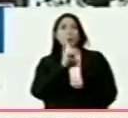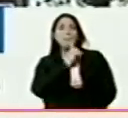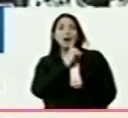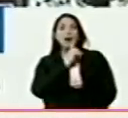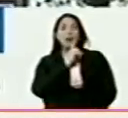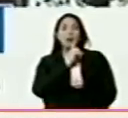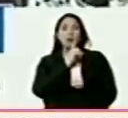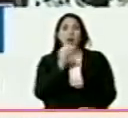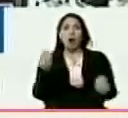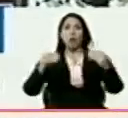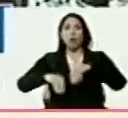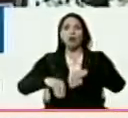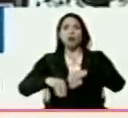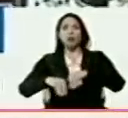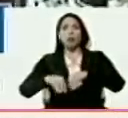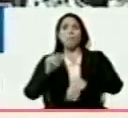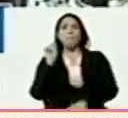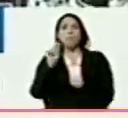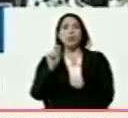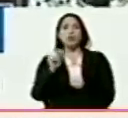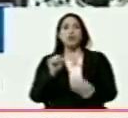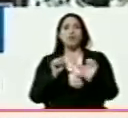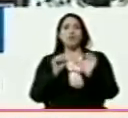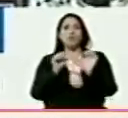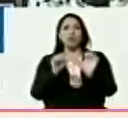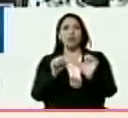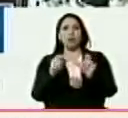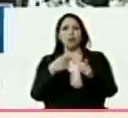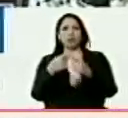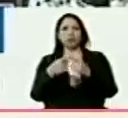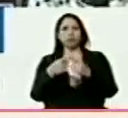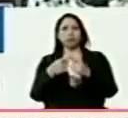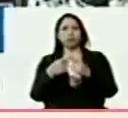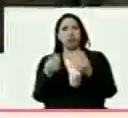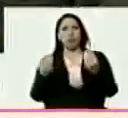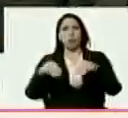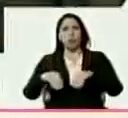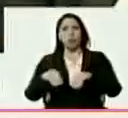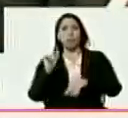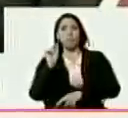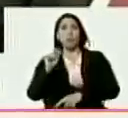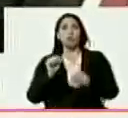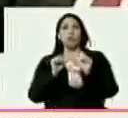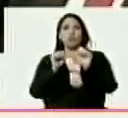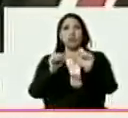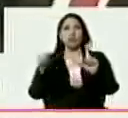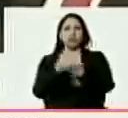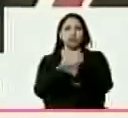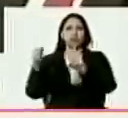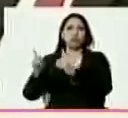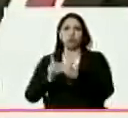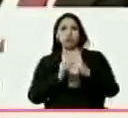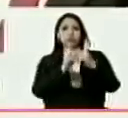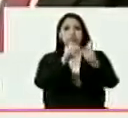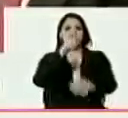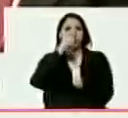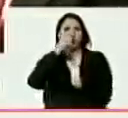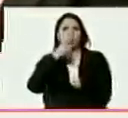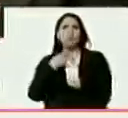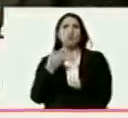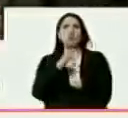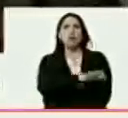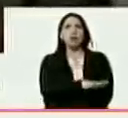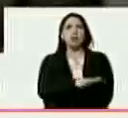de Punto Fijo. Y con el Pacto de Punto Fijo, la represión, la persecución, el asesinato,